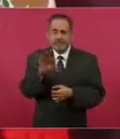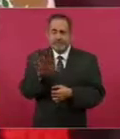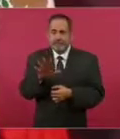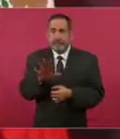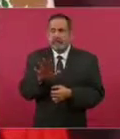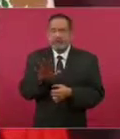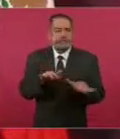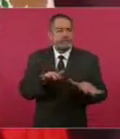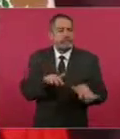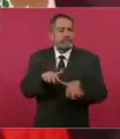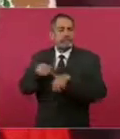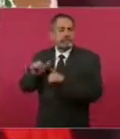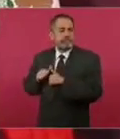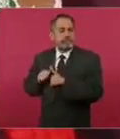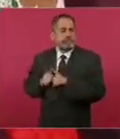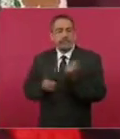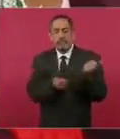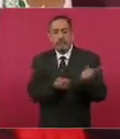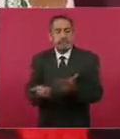Y entonces categoría 1.